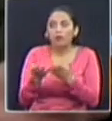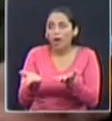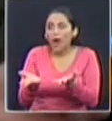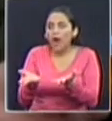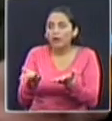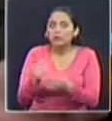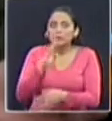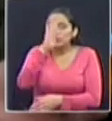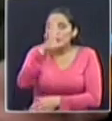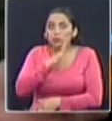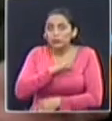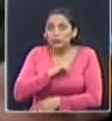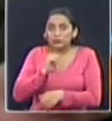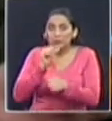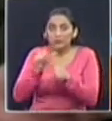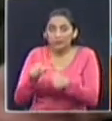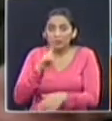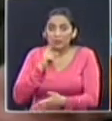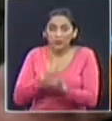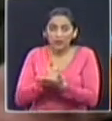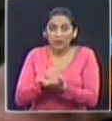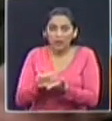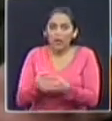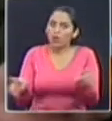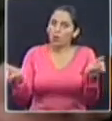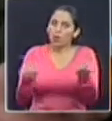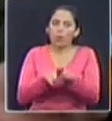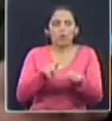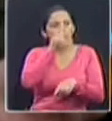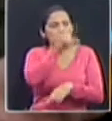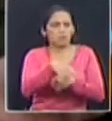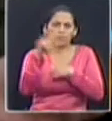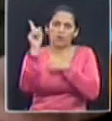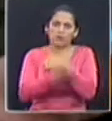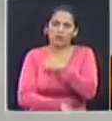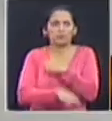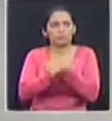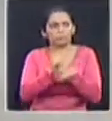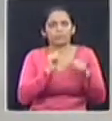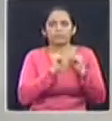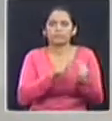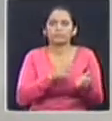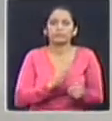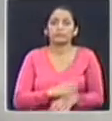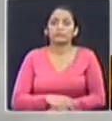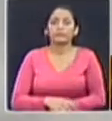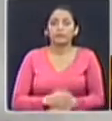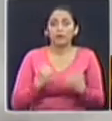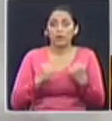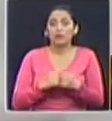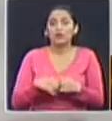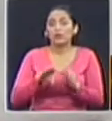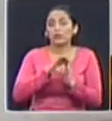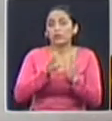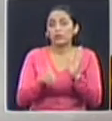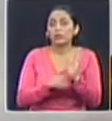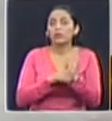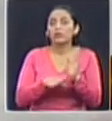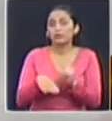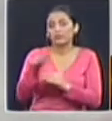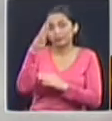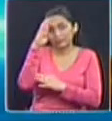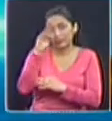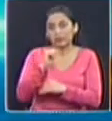ese sentido tenemos que también nosotros trabajar en endurecer y en prevenir ante todo. Actualmente el Código Orgánico Integral